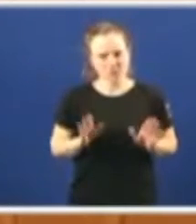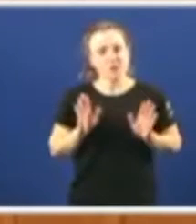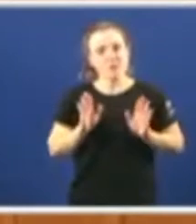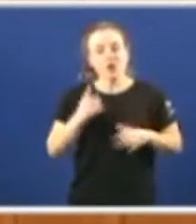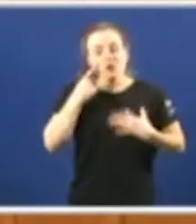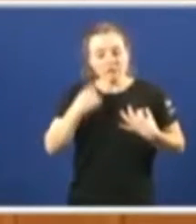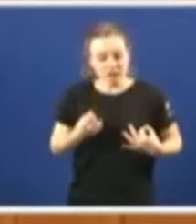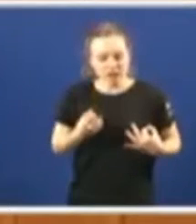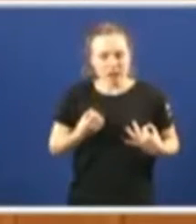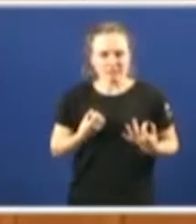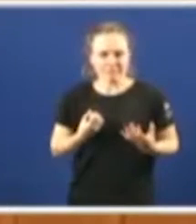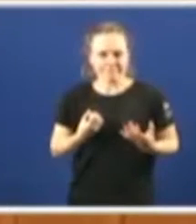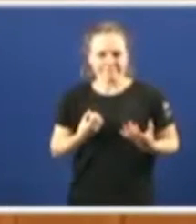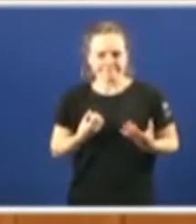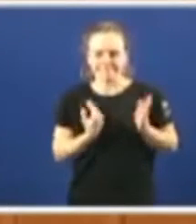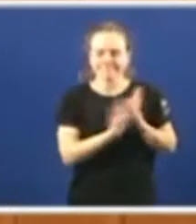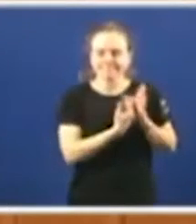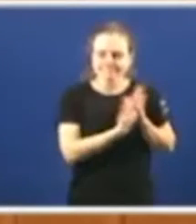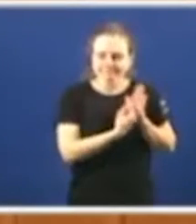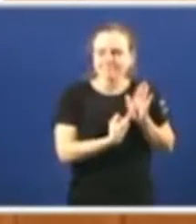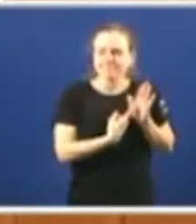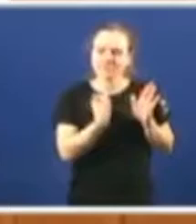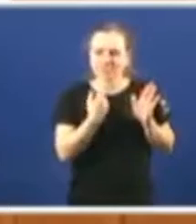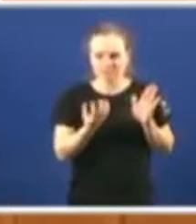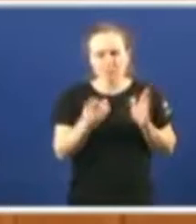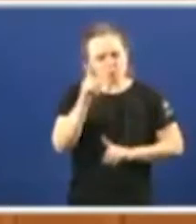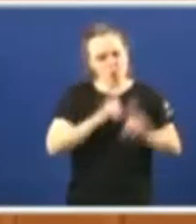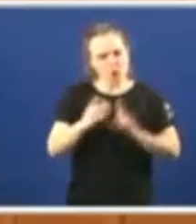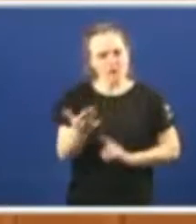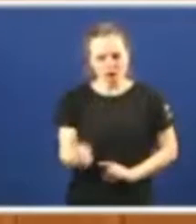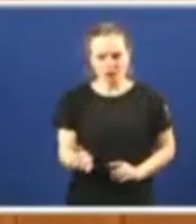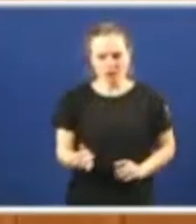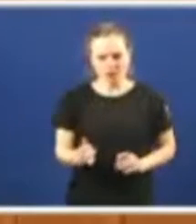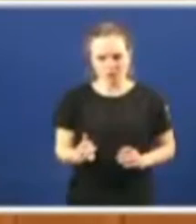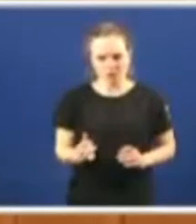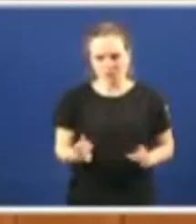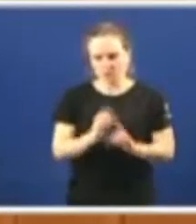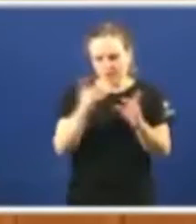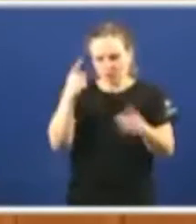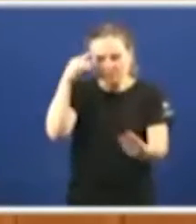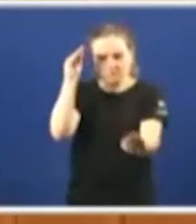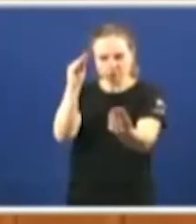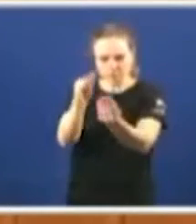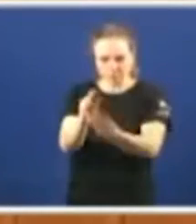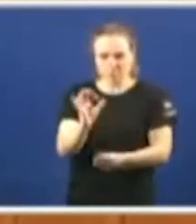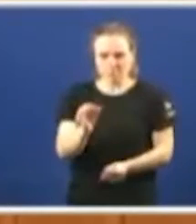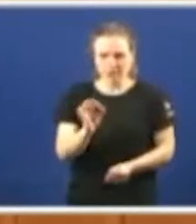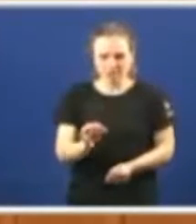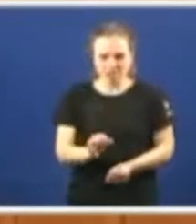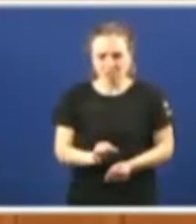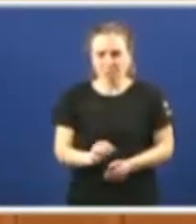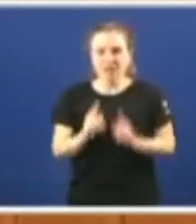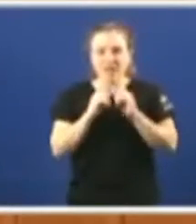que os datos poden demostrarnos que estamos ante unha situación moi problemática, e, como decía, por suposto que concordo con vostede en que, mentras haxa unha